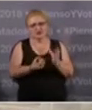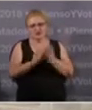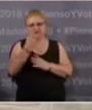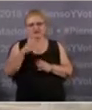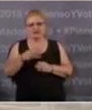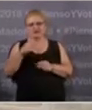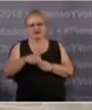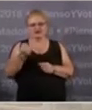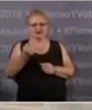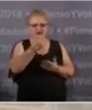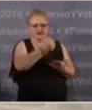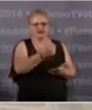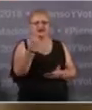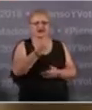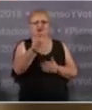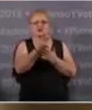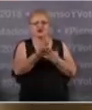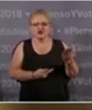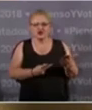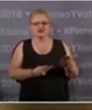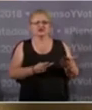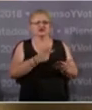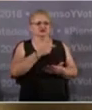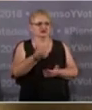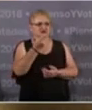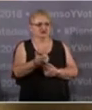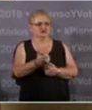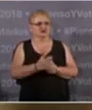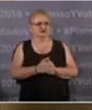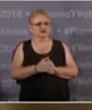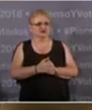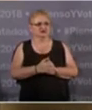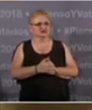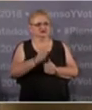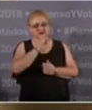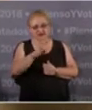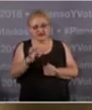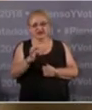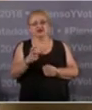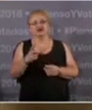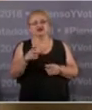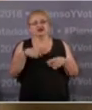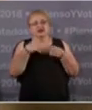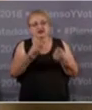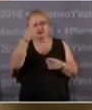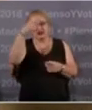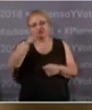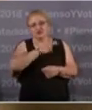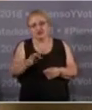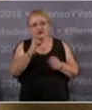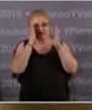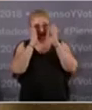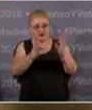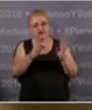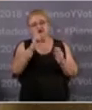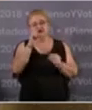asignación de recursos, ¿qué programas presupuestarios se contemplarían para poder focalizar la prevención